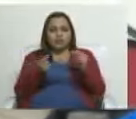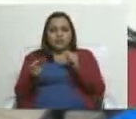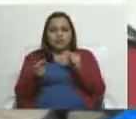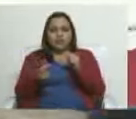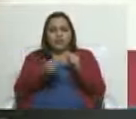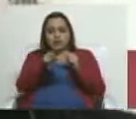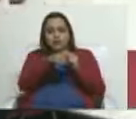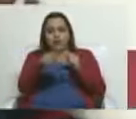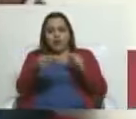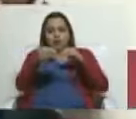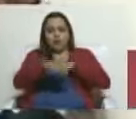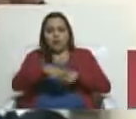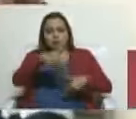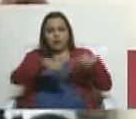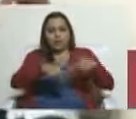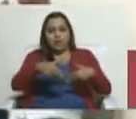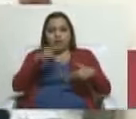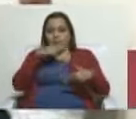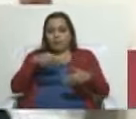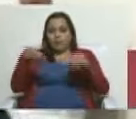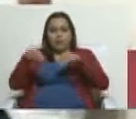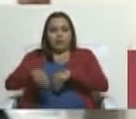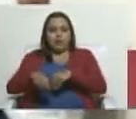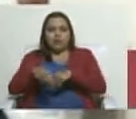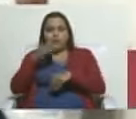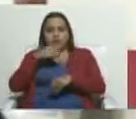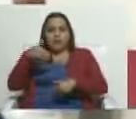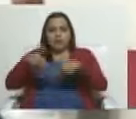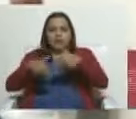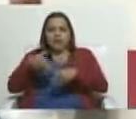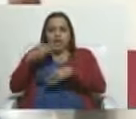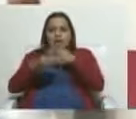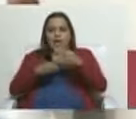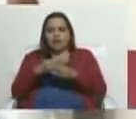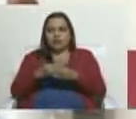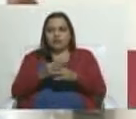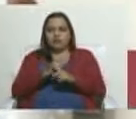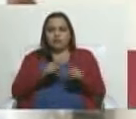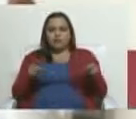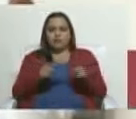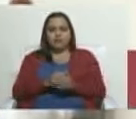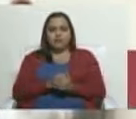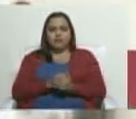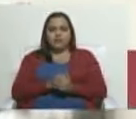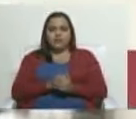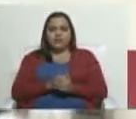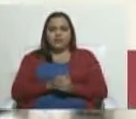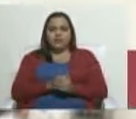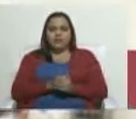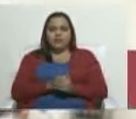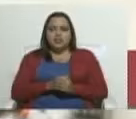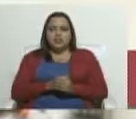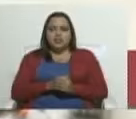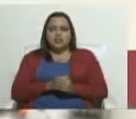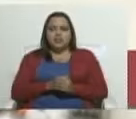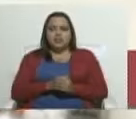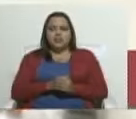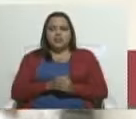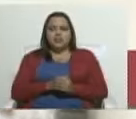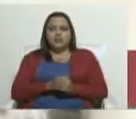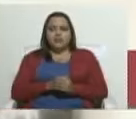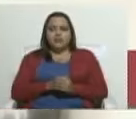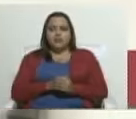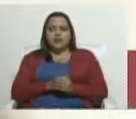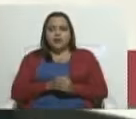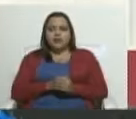acuerdo lo votaremos y en lo que no estemos de acuerdo no lo vamos a votar, haciendo nuestras reservas en el caso que lo consideremos pertinente y acompañando la votación